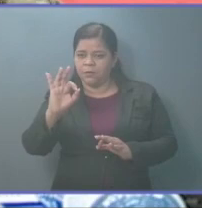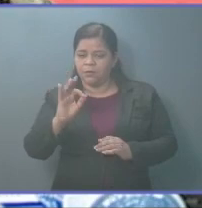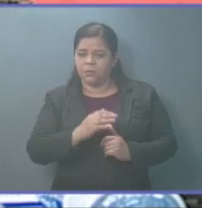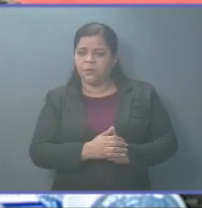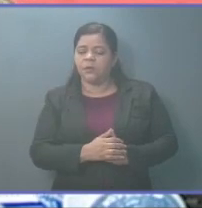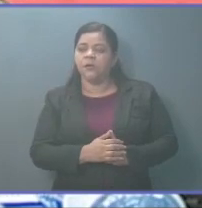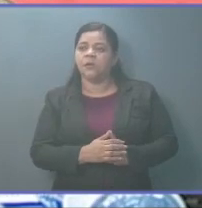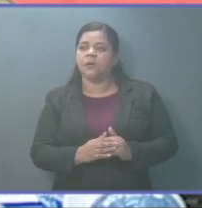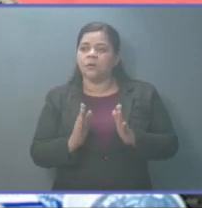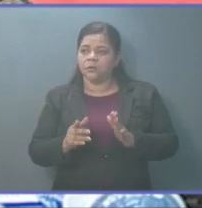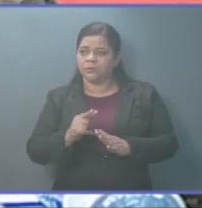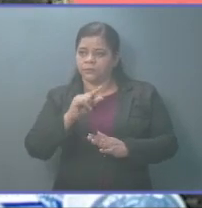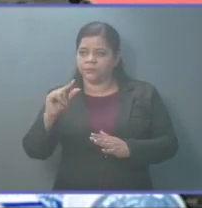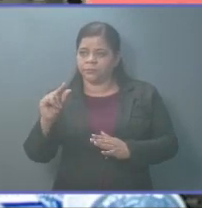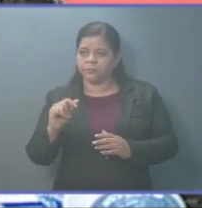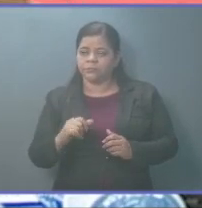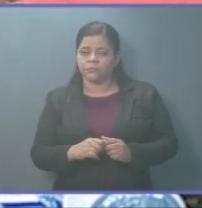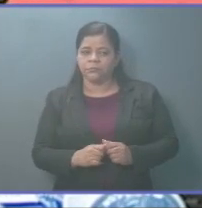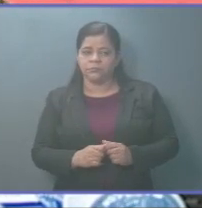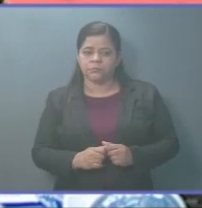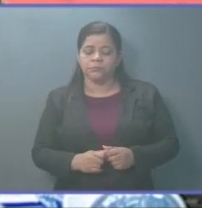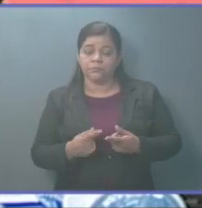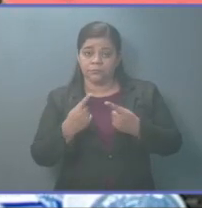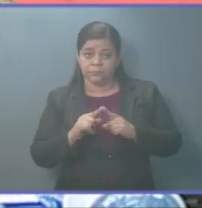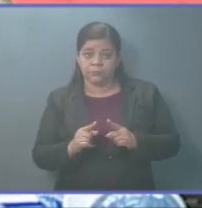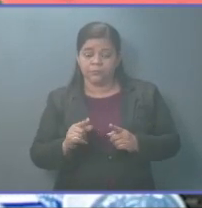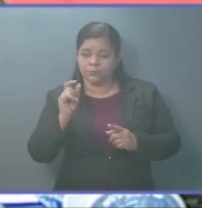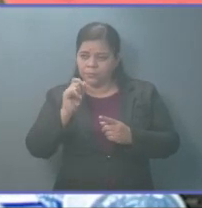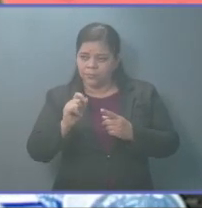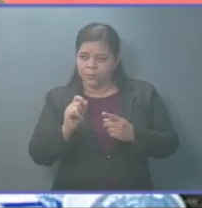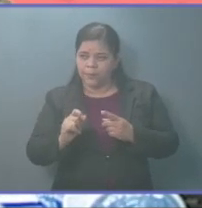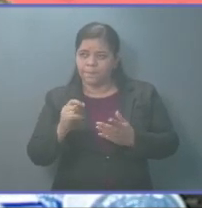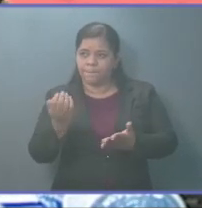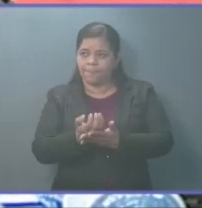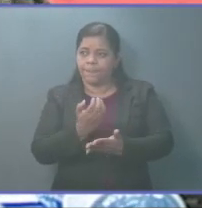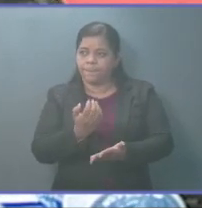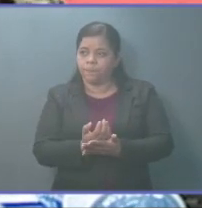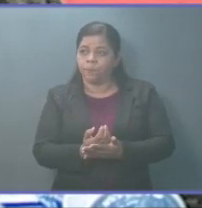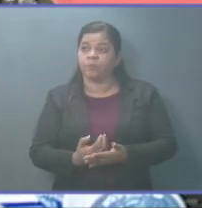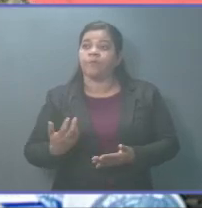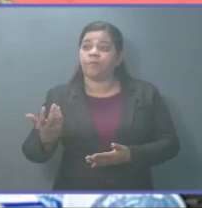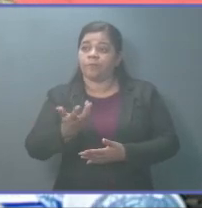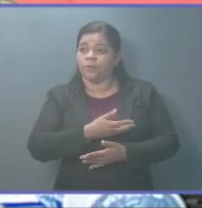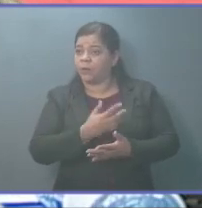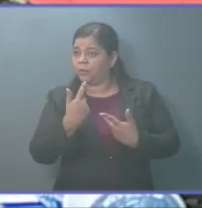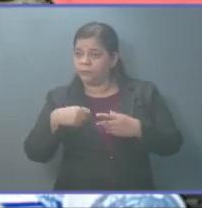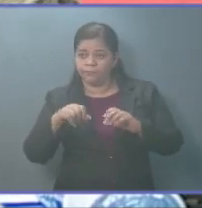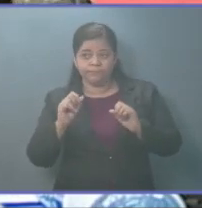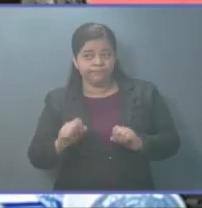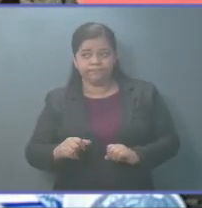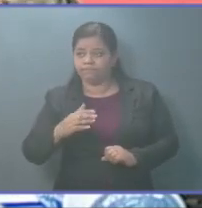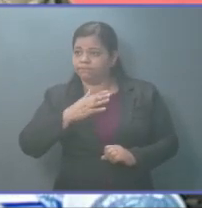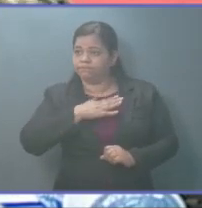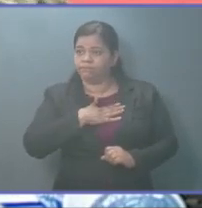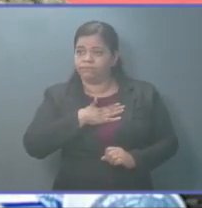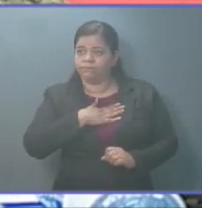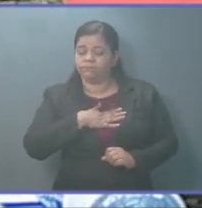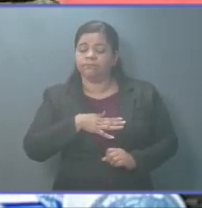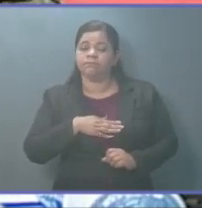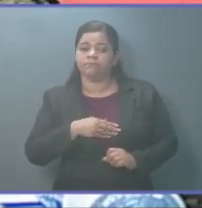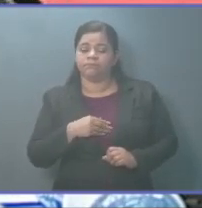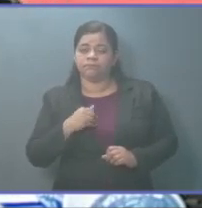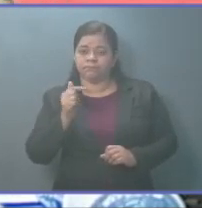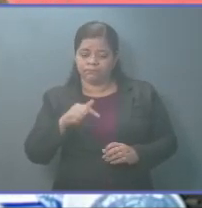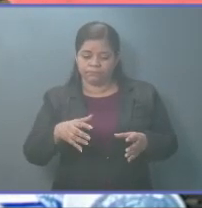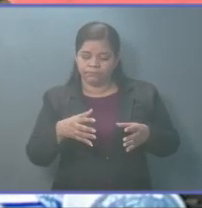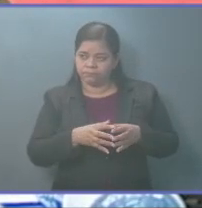como institución. Como principio de economía, nosotros no podemos tener el Estado Mayor